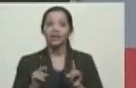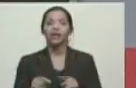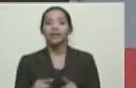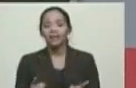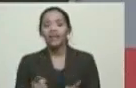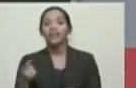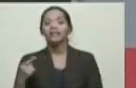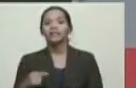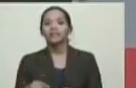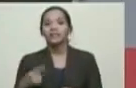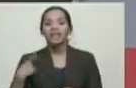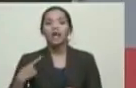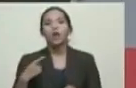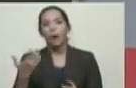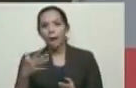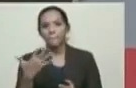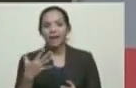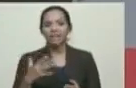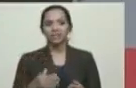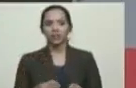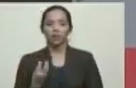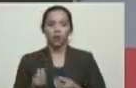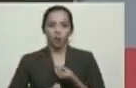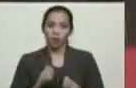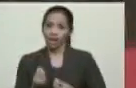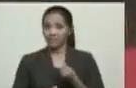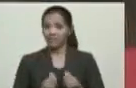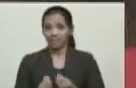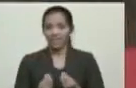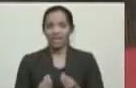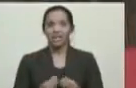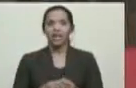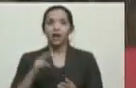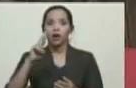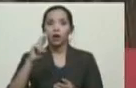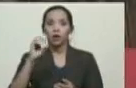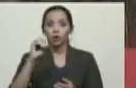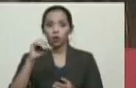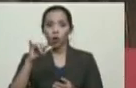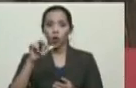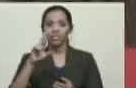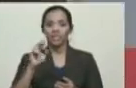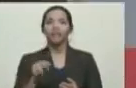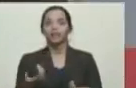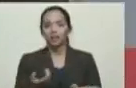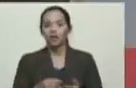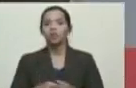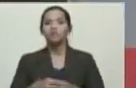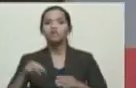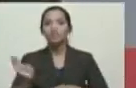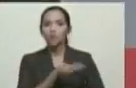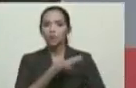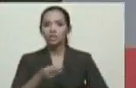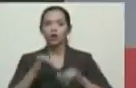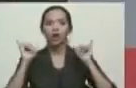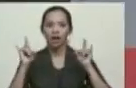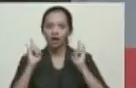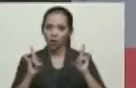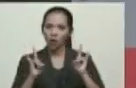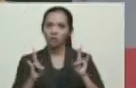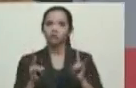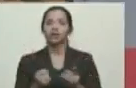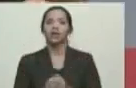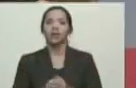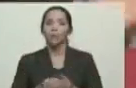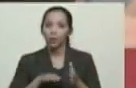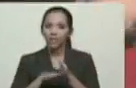tiene un gran parecido con lo que hacía o con lo que hace Roger Waters, que es un músico de rock sinfónico progresivo que viene de Pink Floyd.